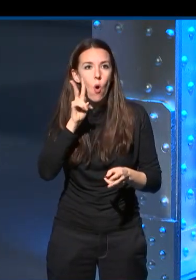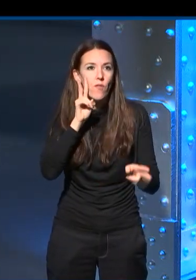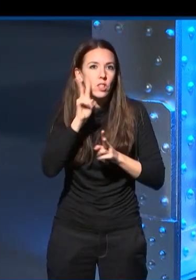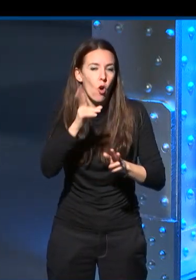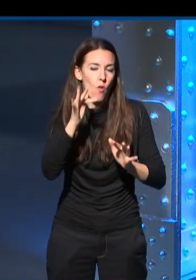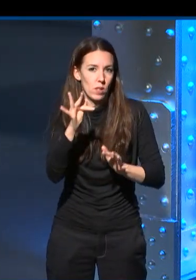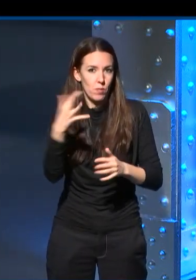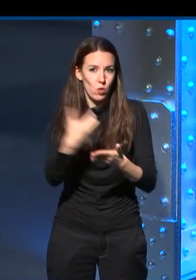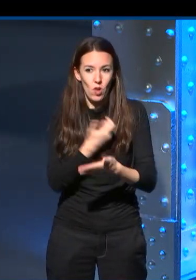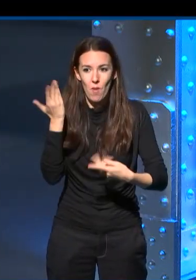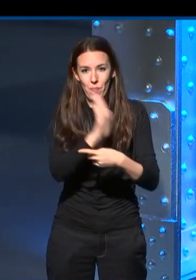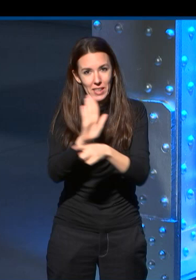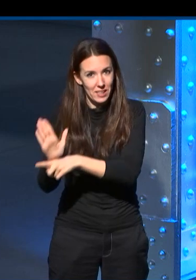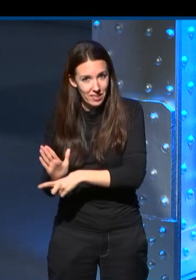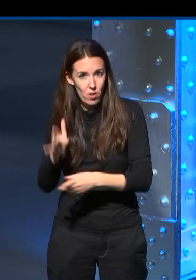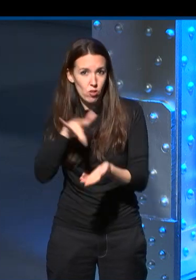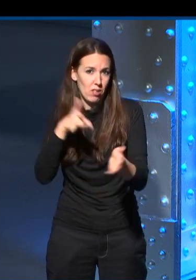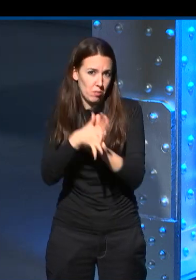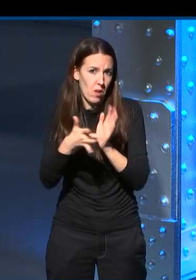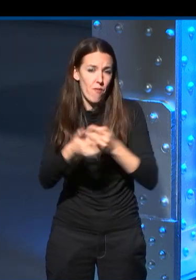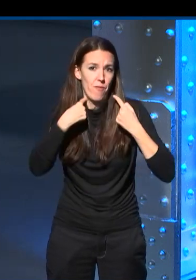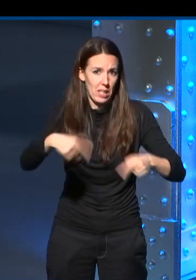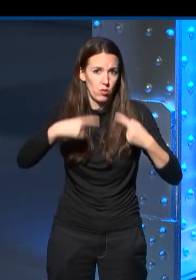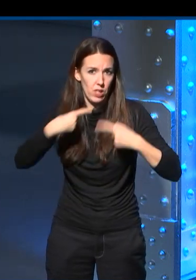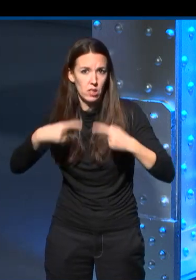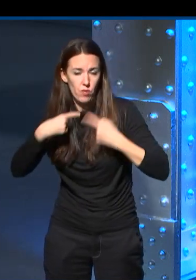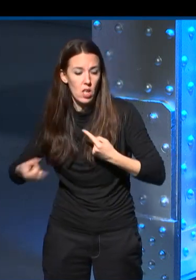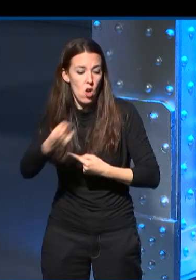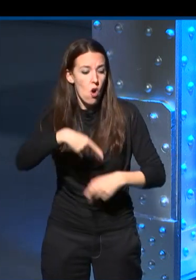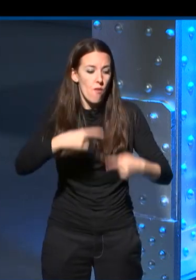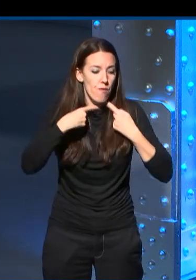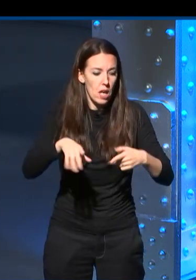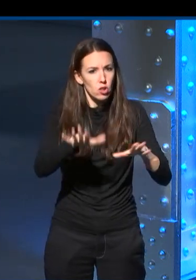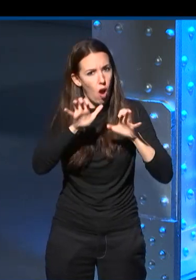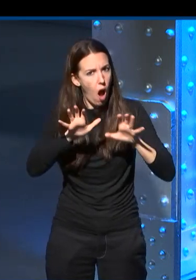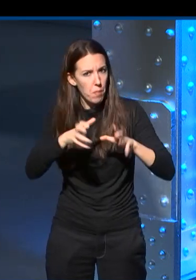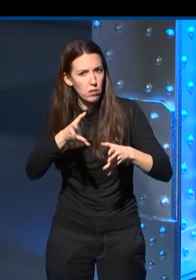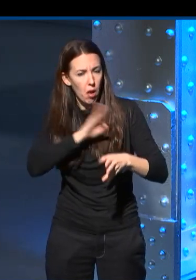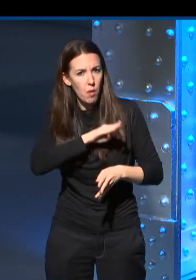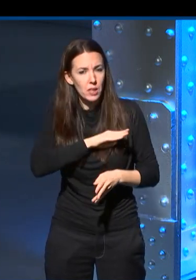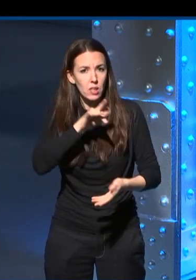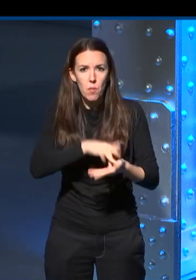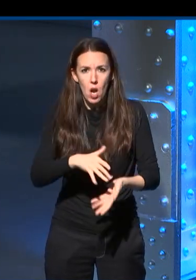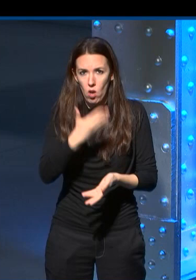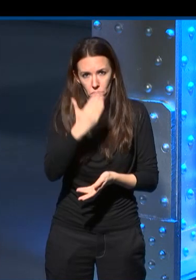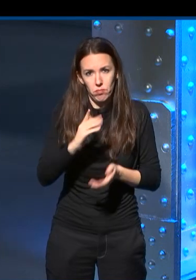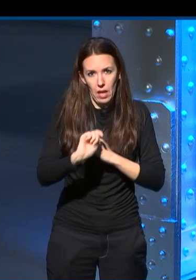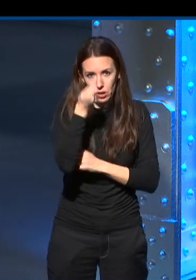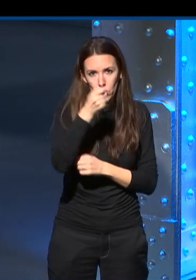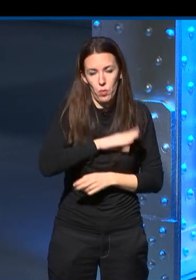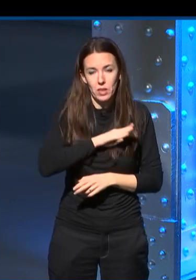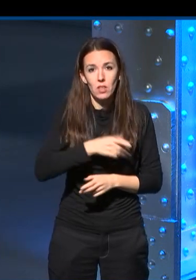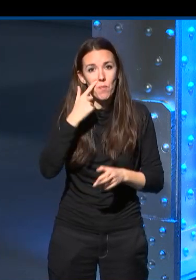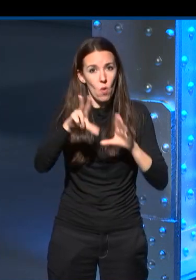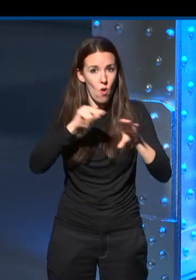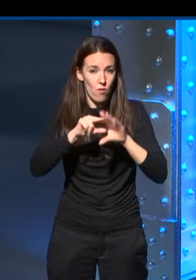lo largo de la presentación he ido poniendo y comentando fracasos que hemos tenido. De los fracasos se aprende muchísimo, pero obviamente ha habido grandísimos éxitos. Así que voy a dejar